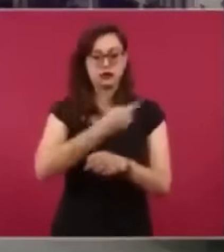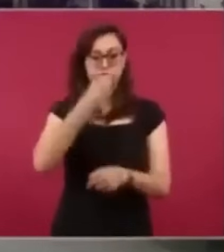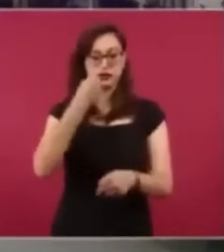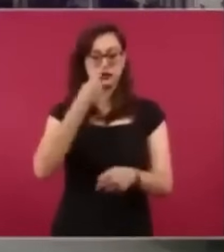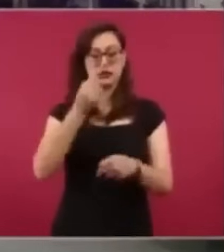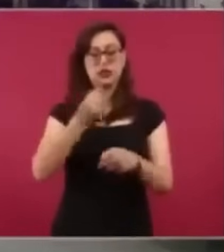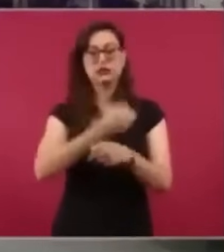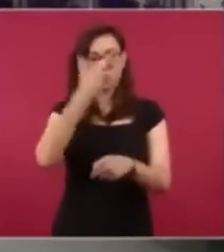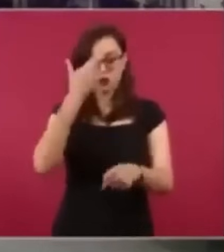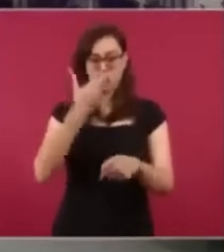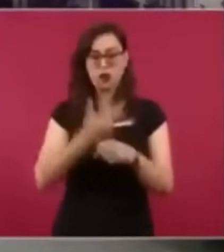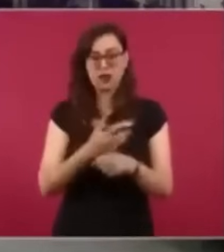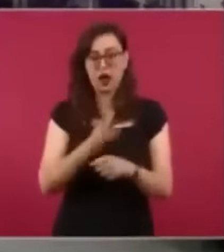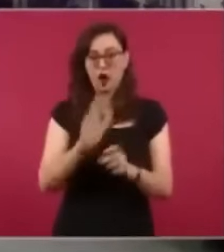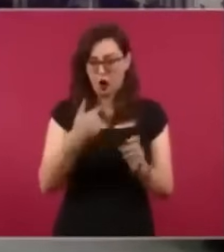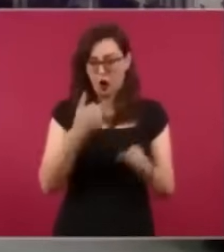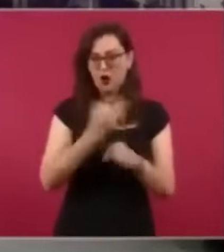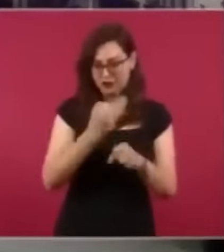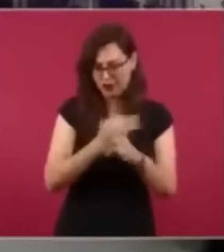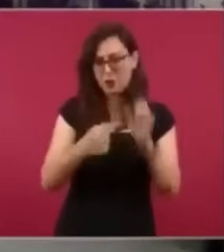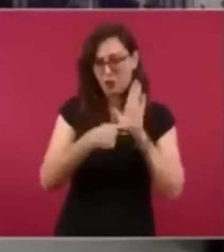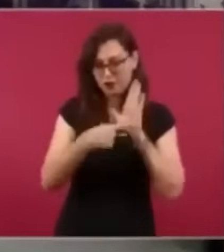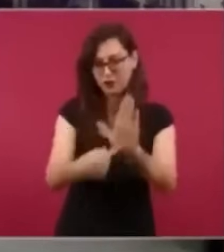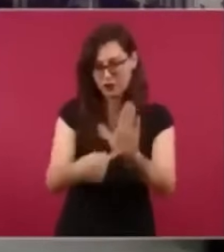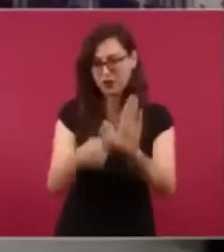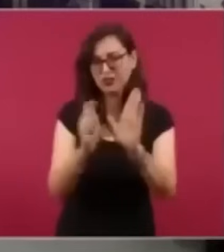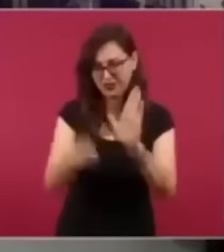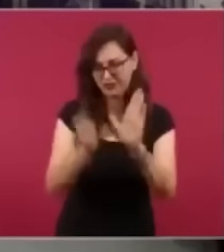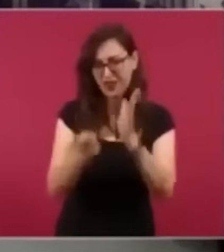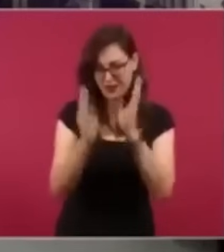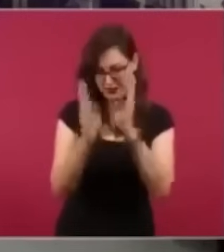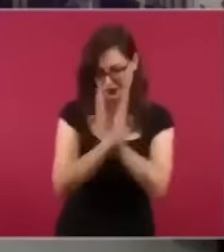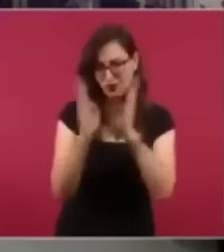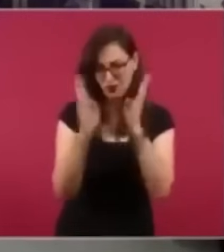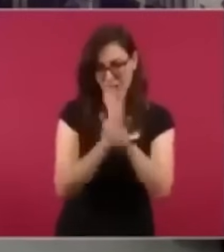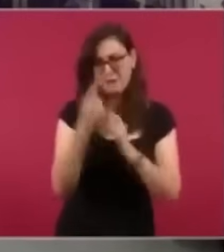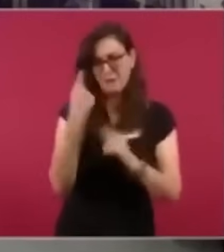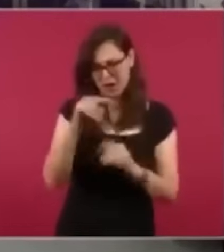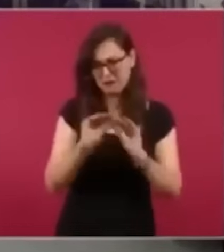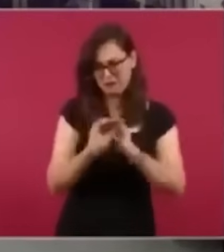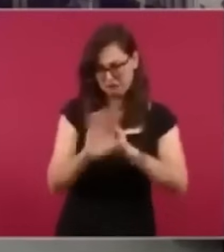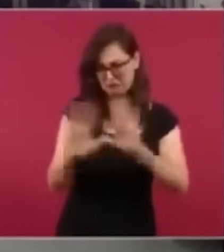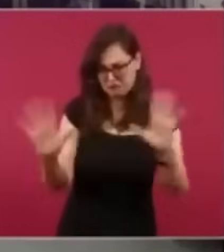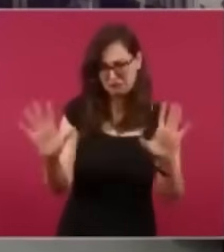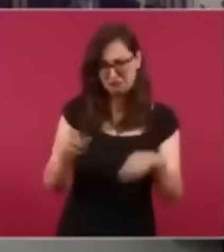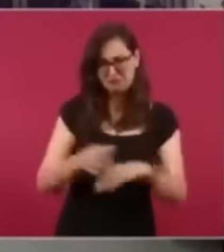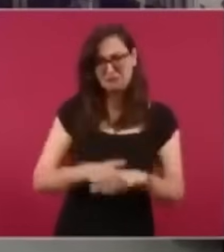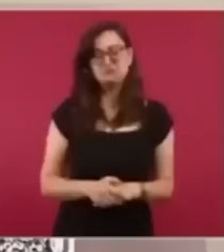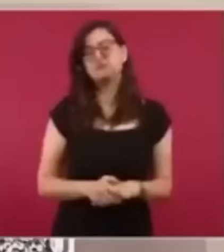Ese, ahorita te voy a decir qué cosa es espionaje. Lo que hacía el finado